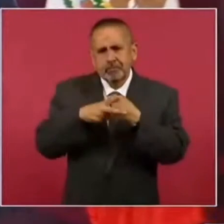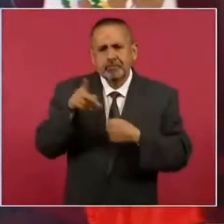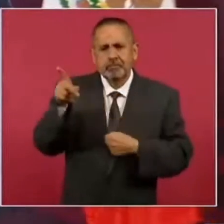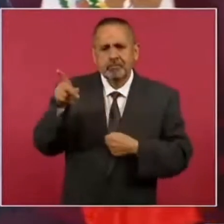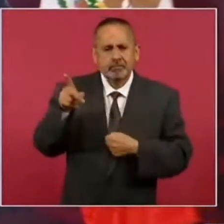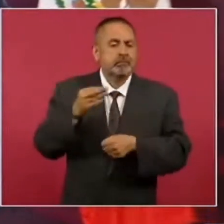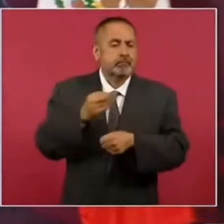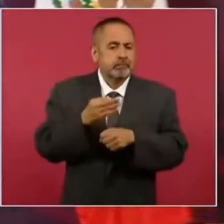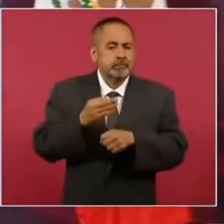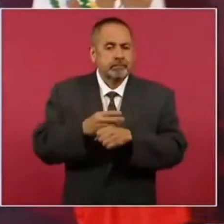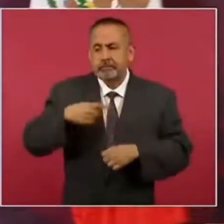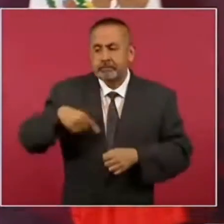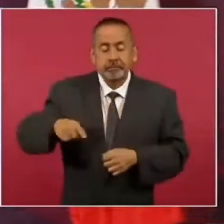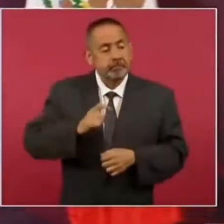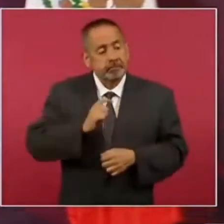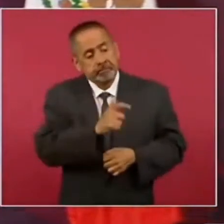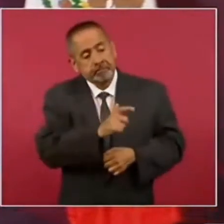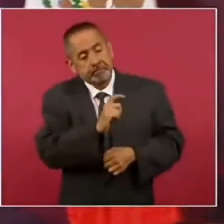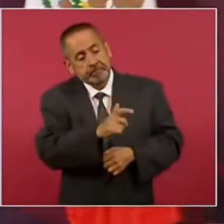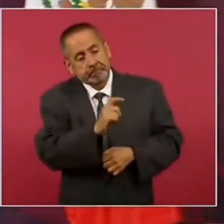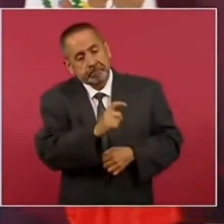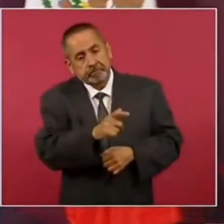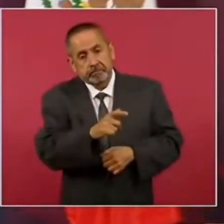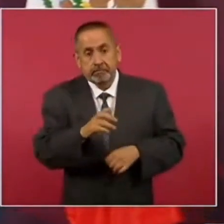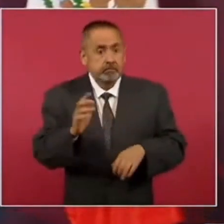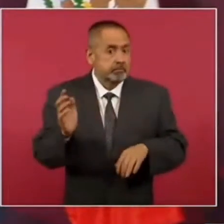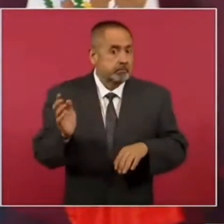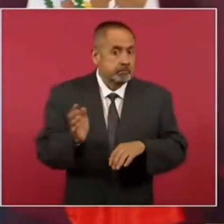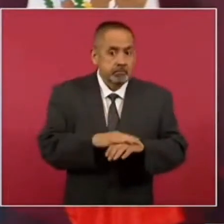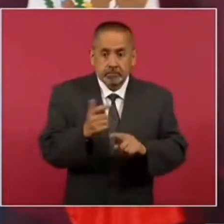donde tienen que pagar tarifas